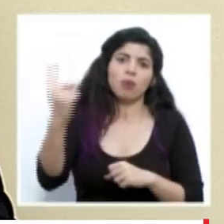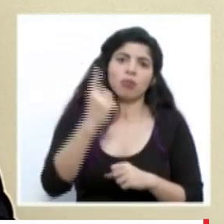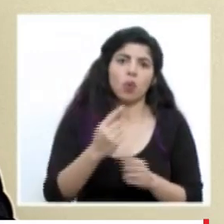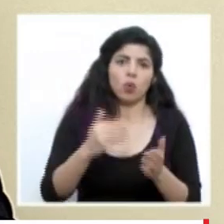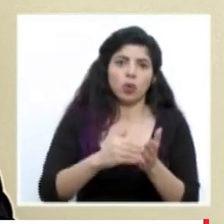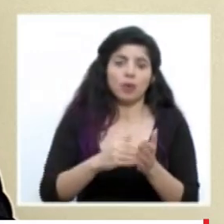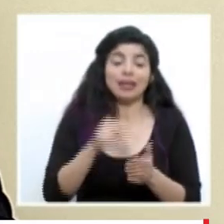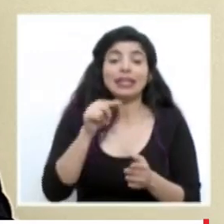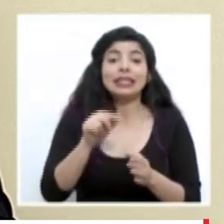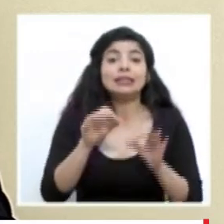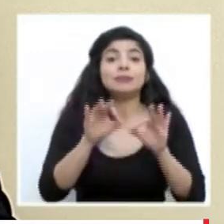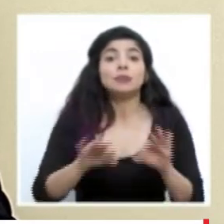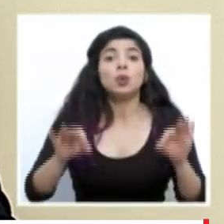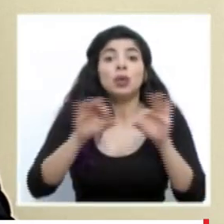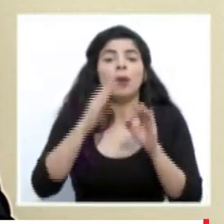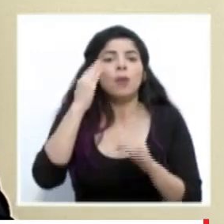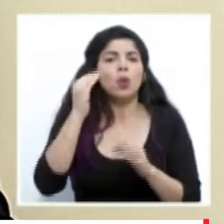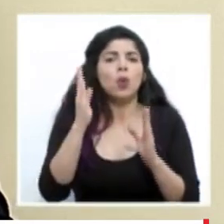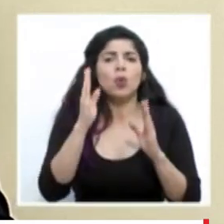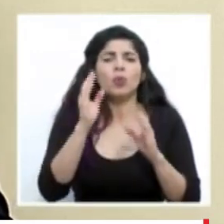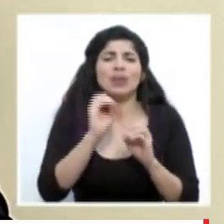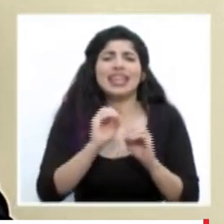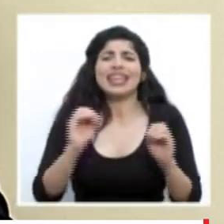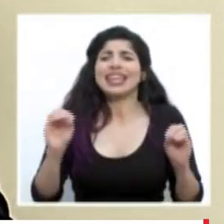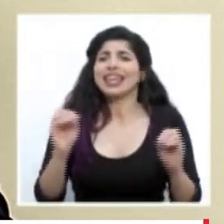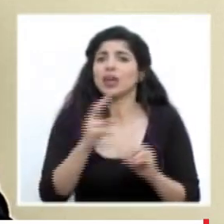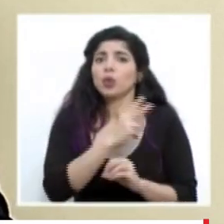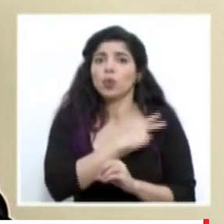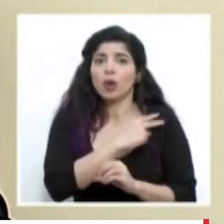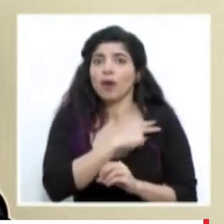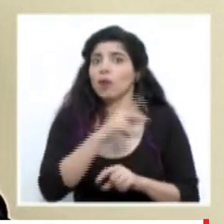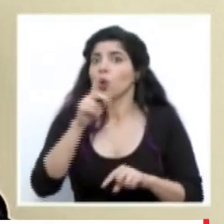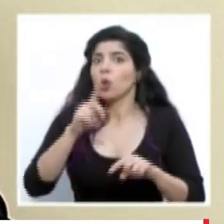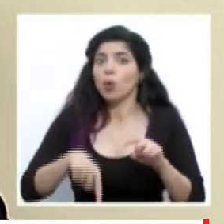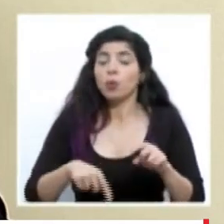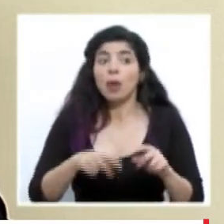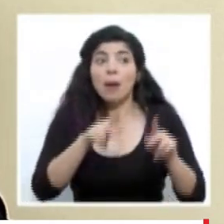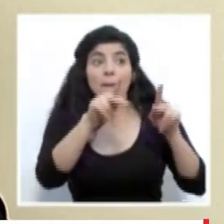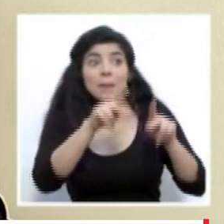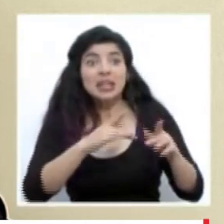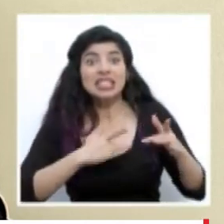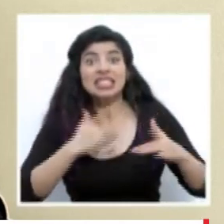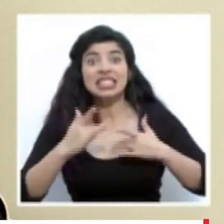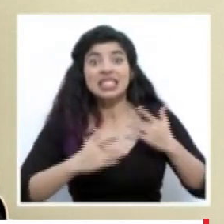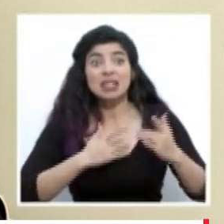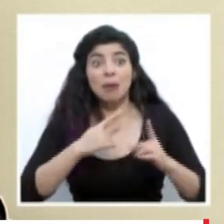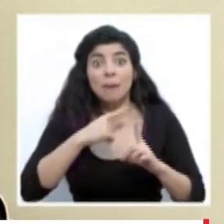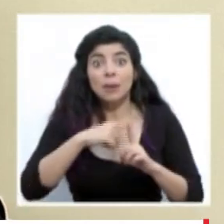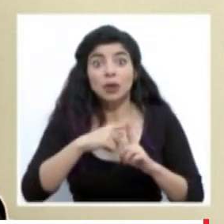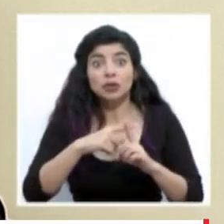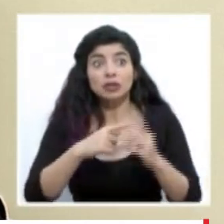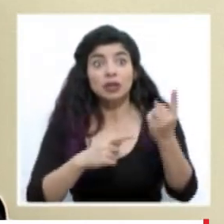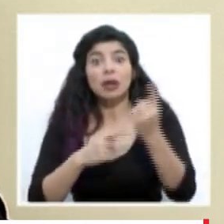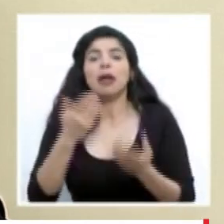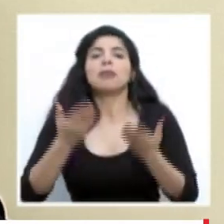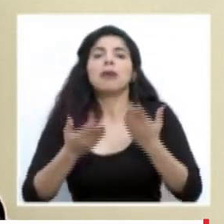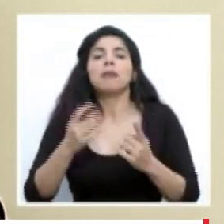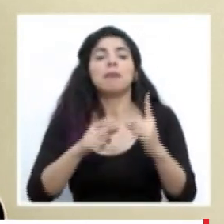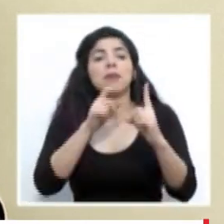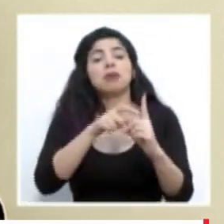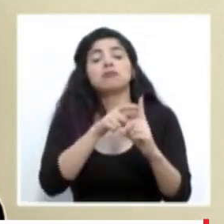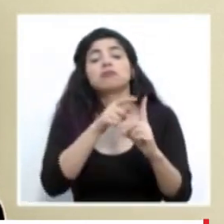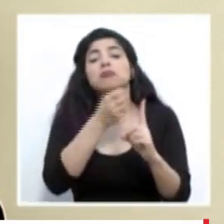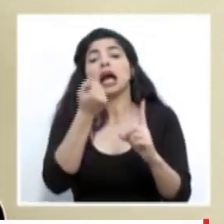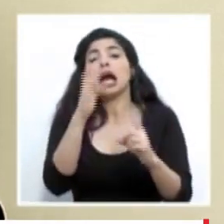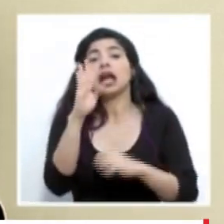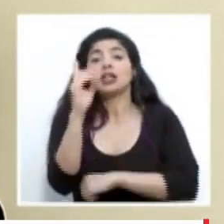Y también eso es importante porque ningún patrono debe recibir funcionarios o personas que tengan síntomas positivos. Puede ser que una persona ya pasó los